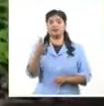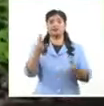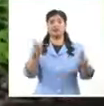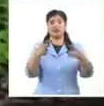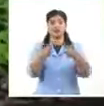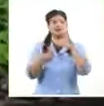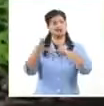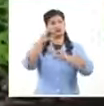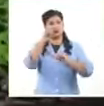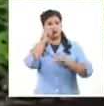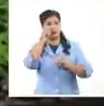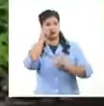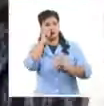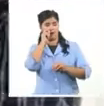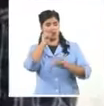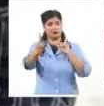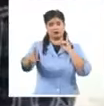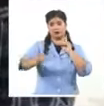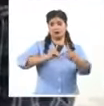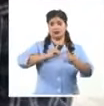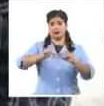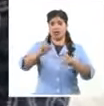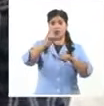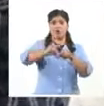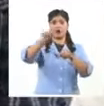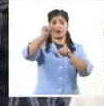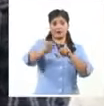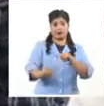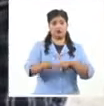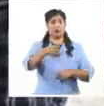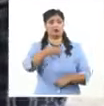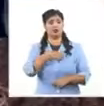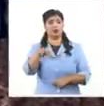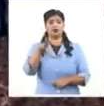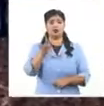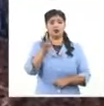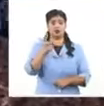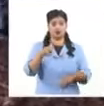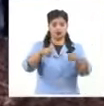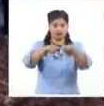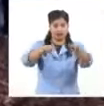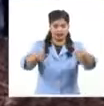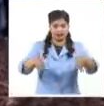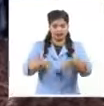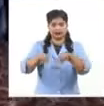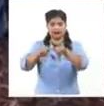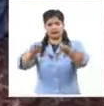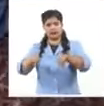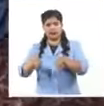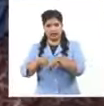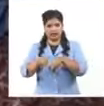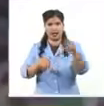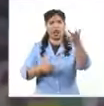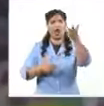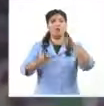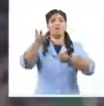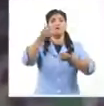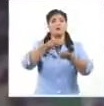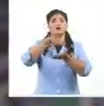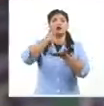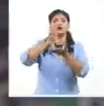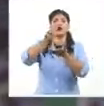Carlos Ruiz Rodríguez de la CCS Carlos Fernández, que posee 257 hectáreas dedicadas a la producción de café. Indagó por